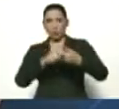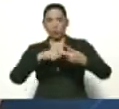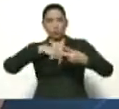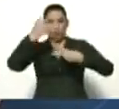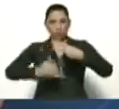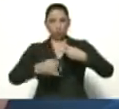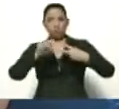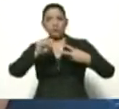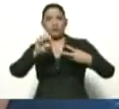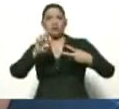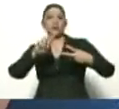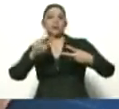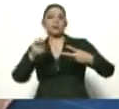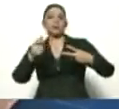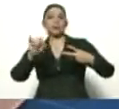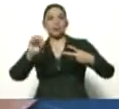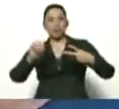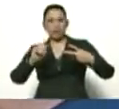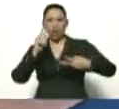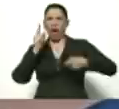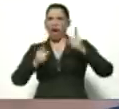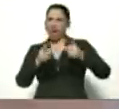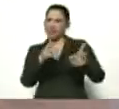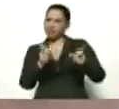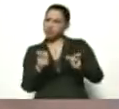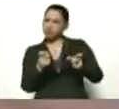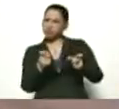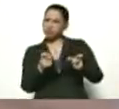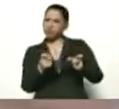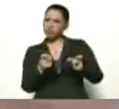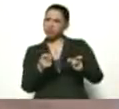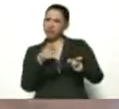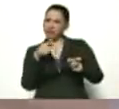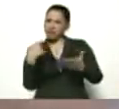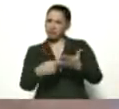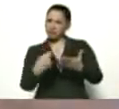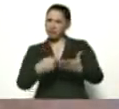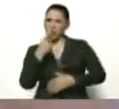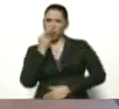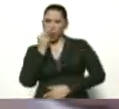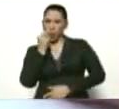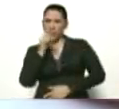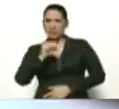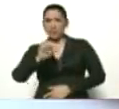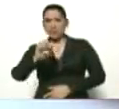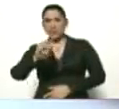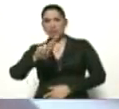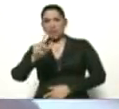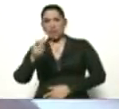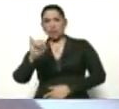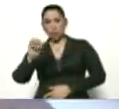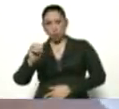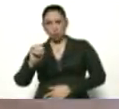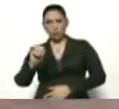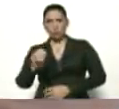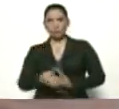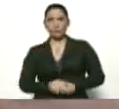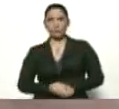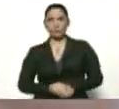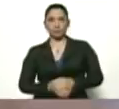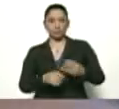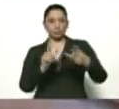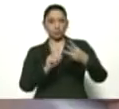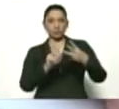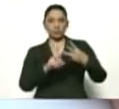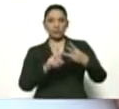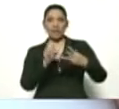el dos veces renunciaba a alguien estará calculando las prestaciones a este señor vergara que lo han votado dos veces estratega jefe juan